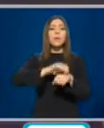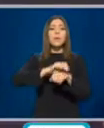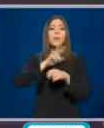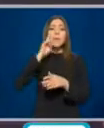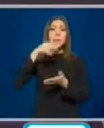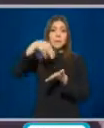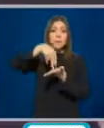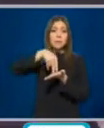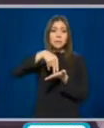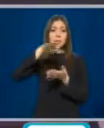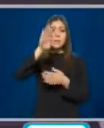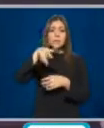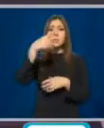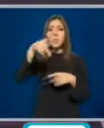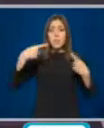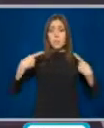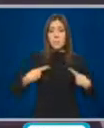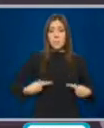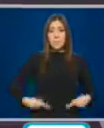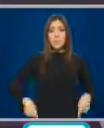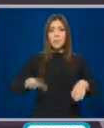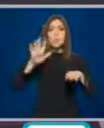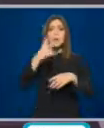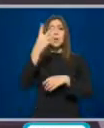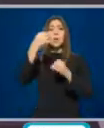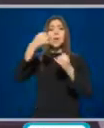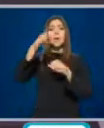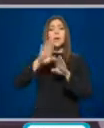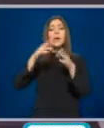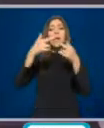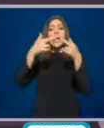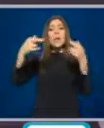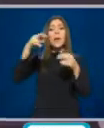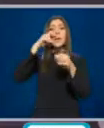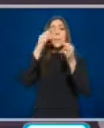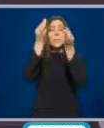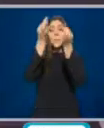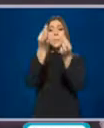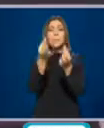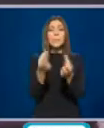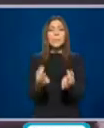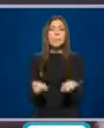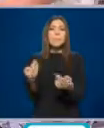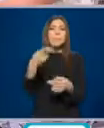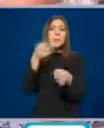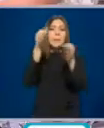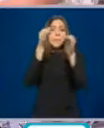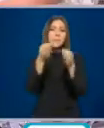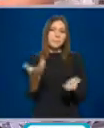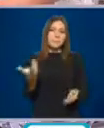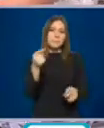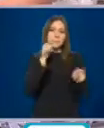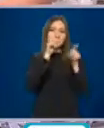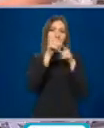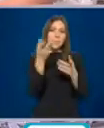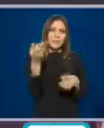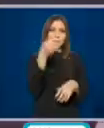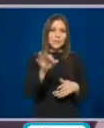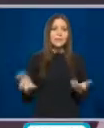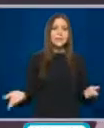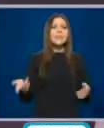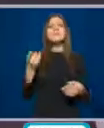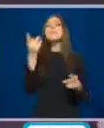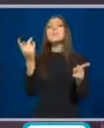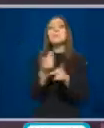decía, Pamela, es que abajo del vestido como que tienes dos hilitos así. ¡Qué grosero. cruel! ¿Qué onda con los shorts y